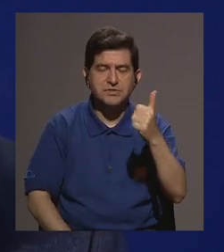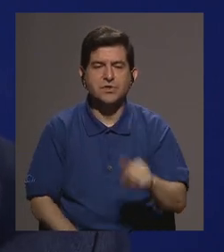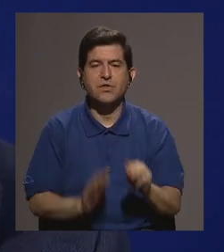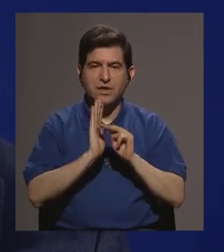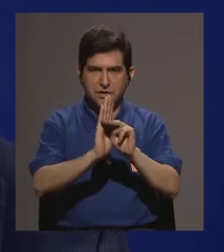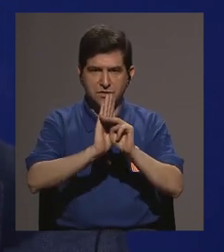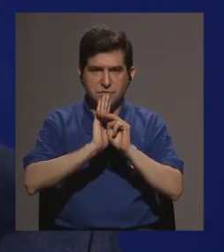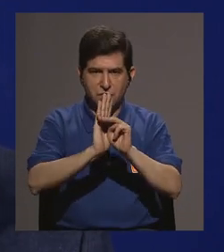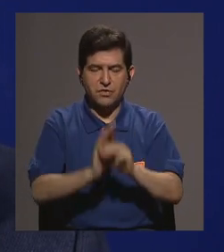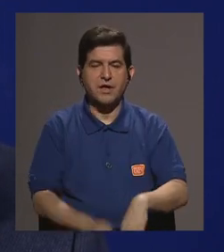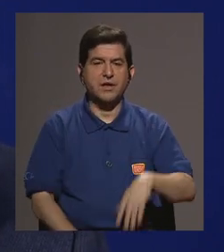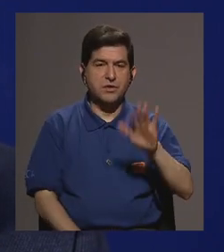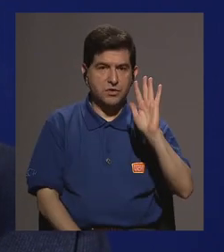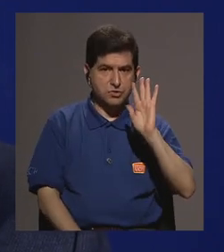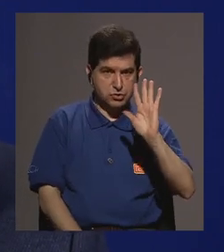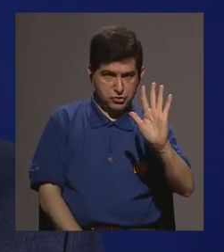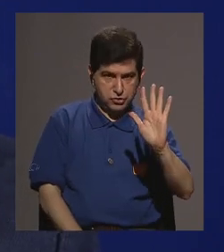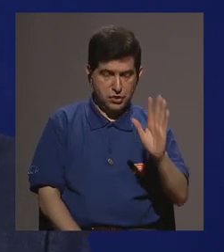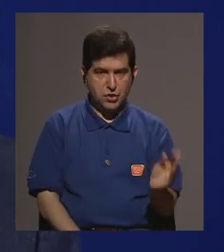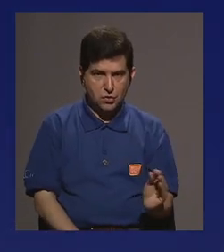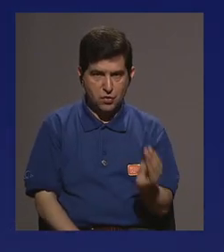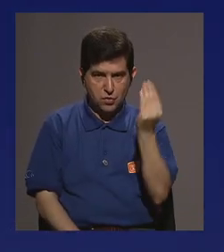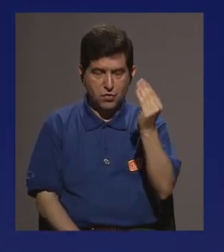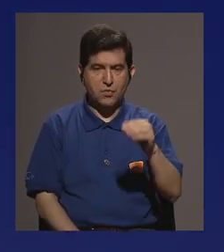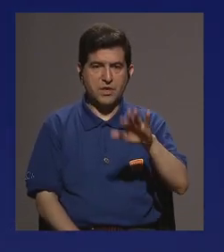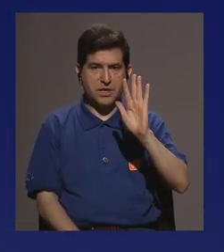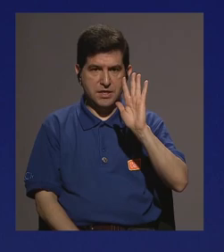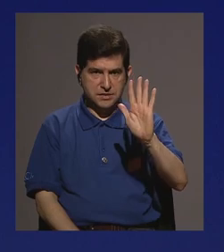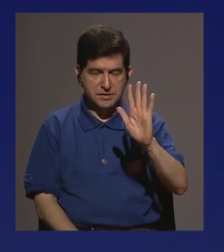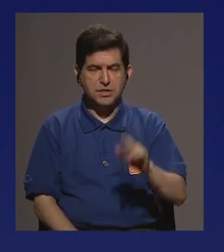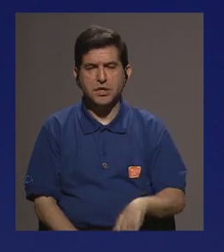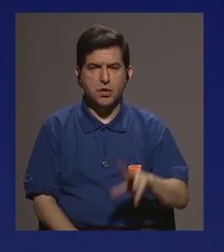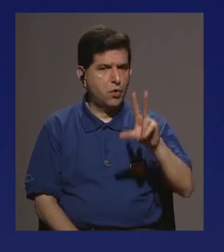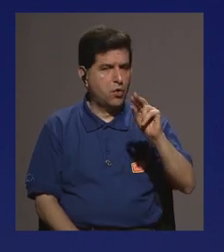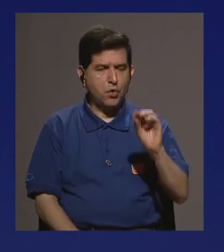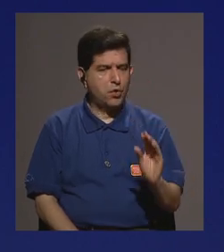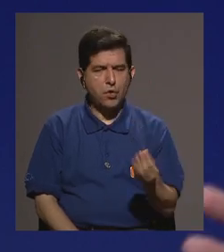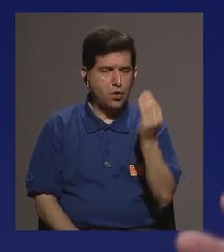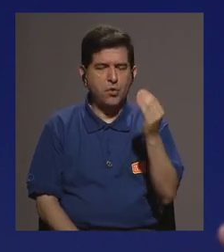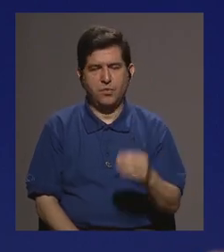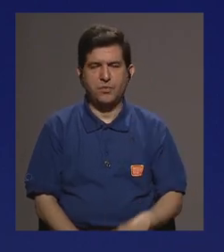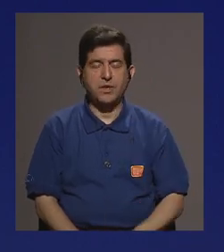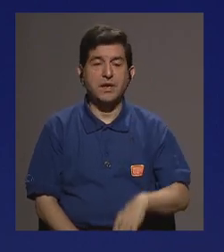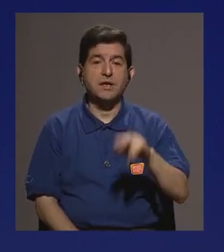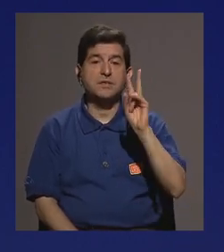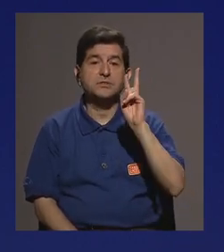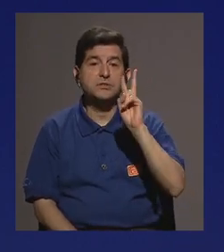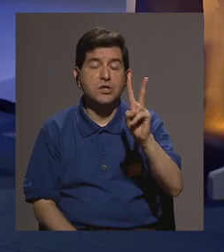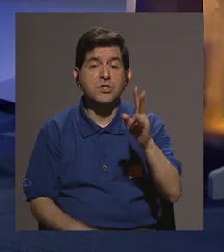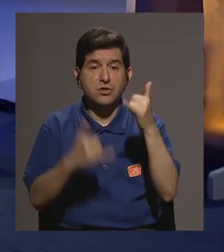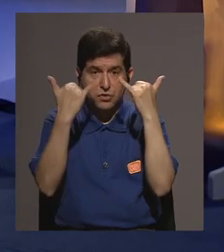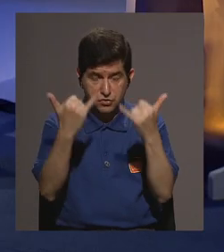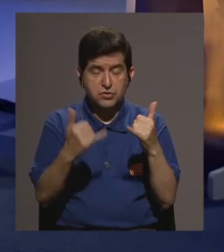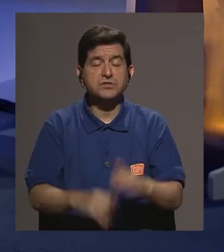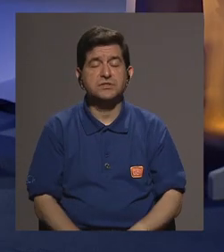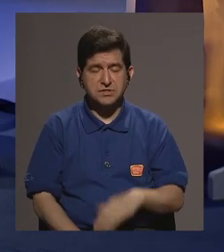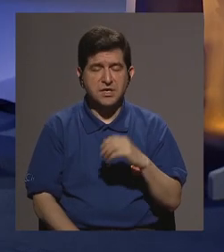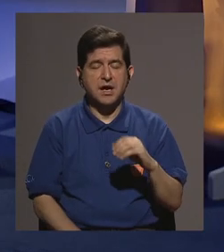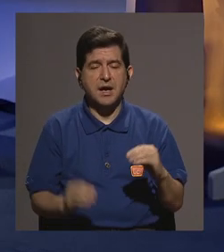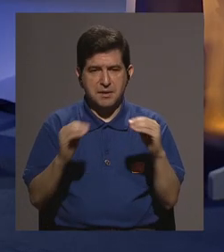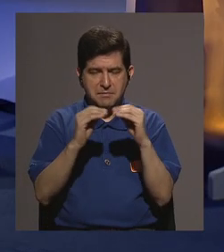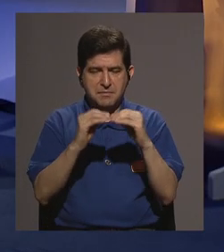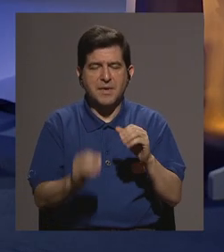entrevistó a 10 modelos 5 jóvenes 5 que no solo en tanto ya medianas y dos